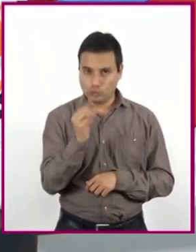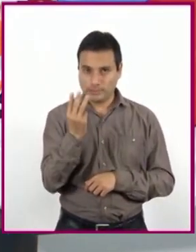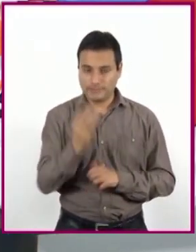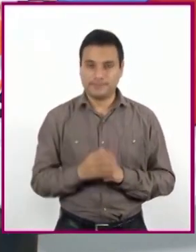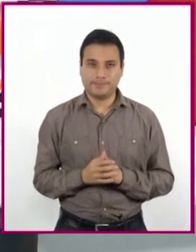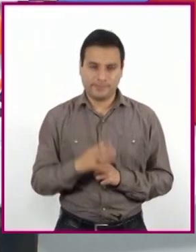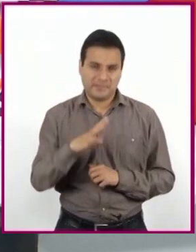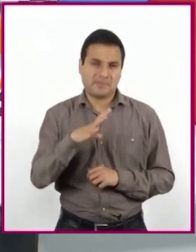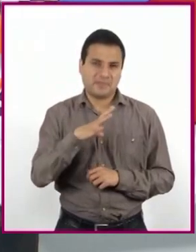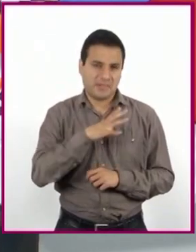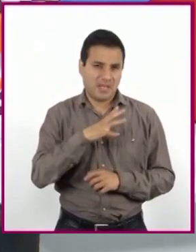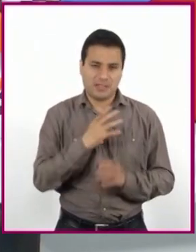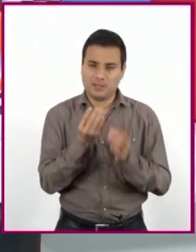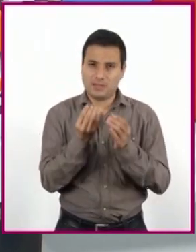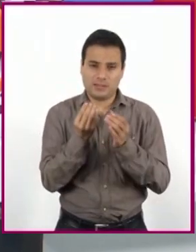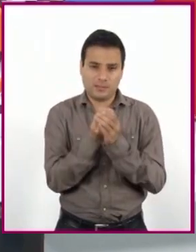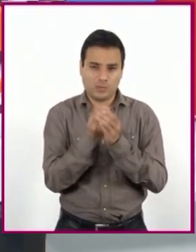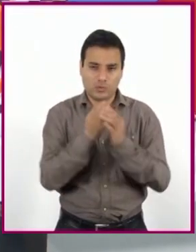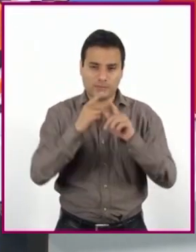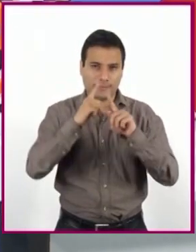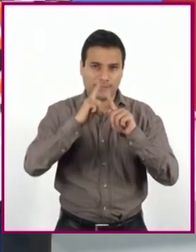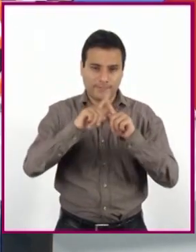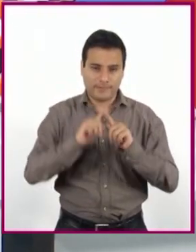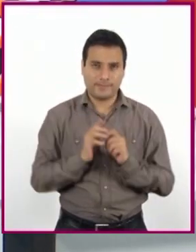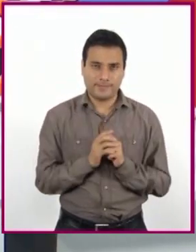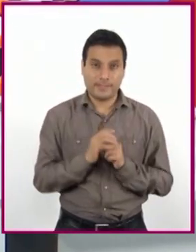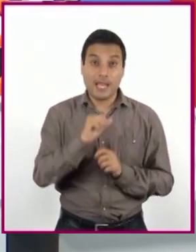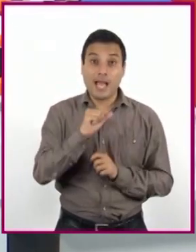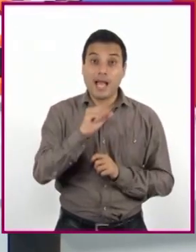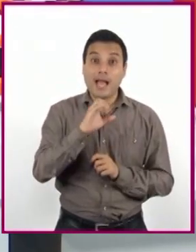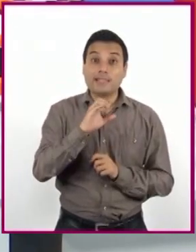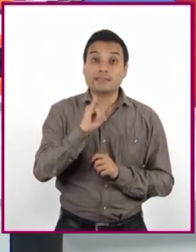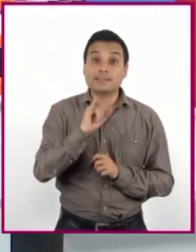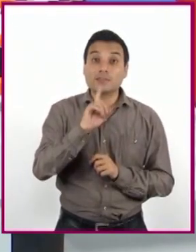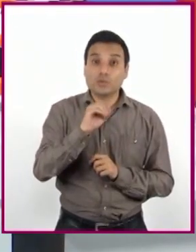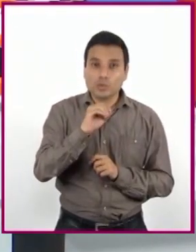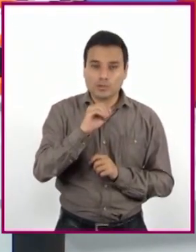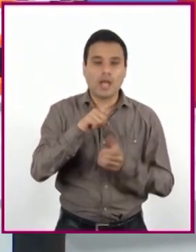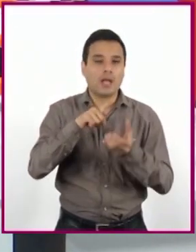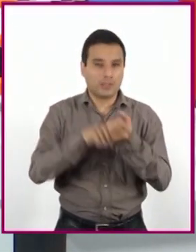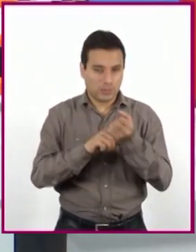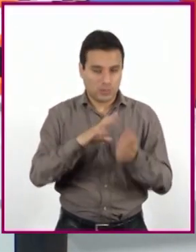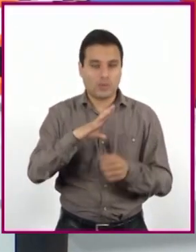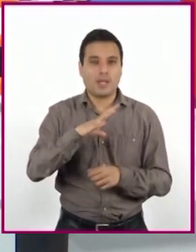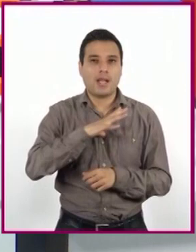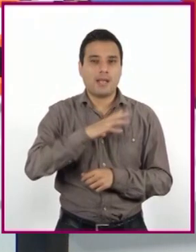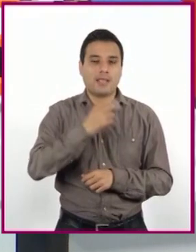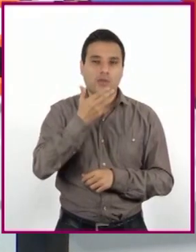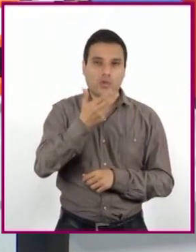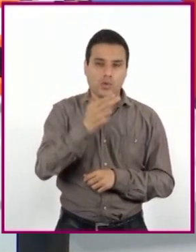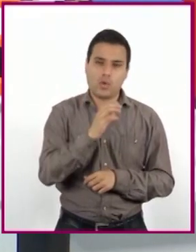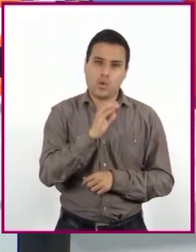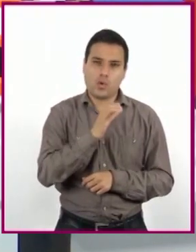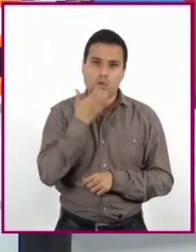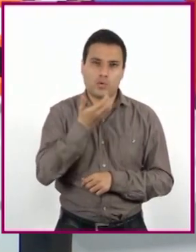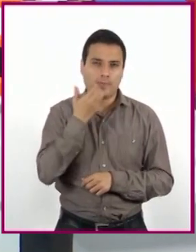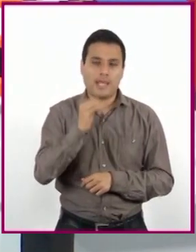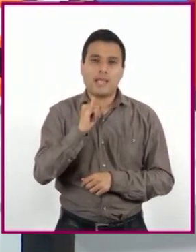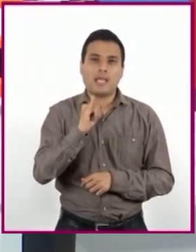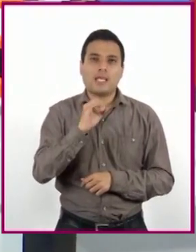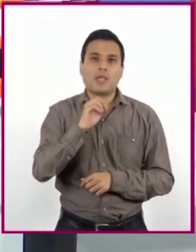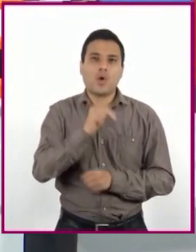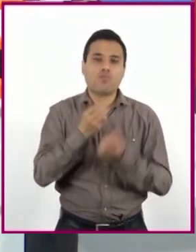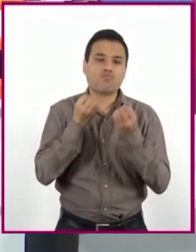Existen otros tipos de compuestos como los ácidos, que son sustancias que pueden tener hidrógeno. Tienden a liberar iones hidrógeno